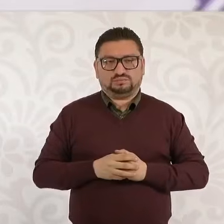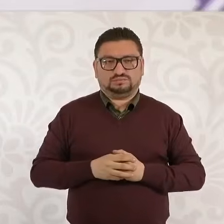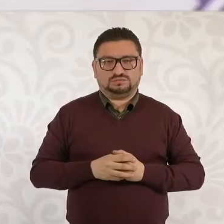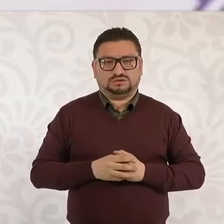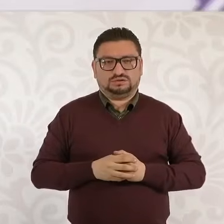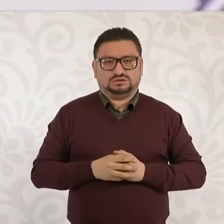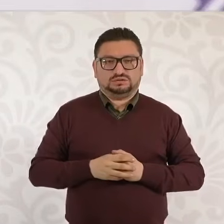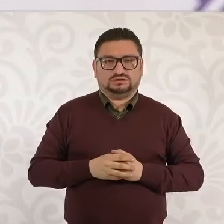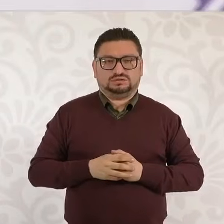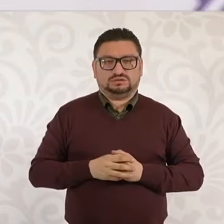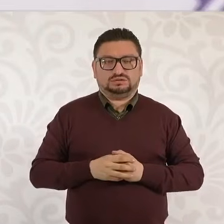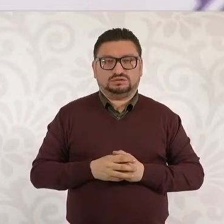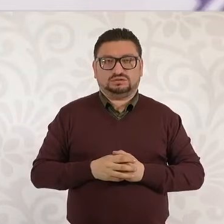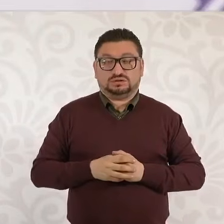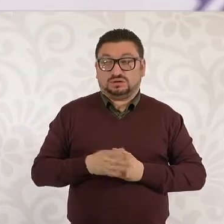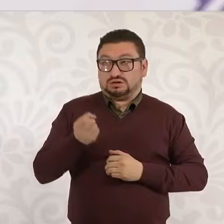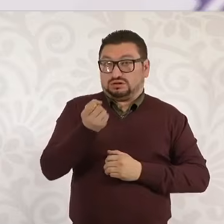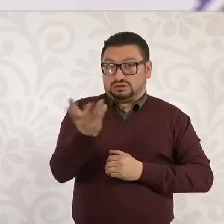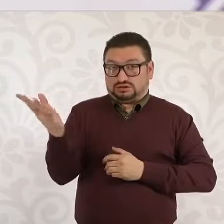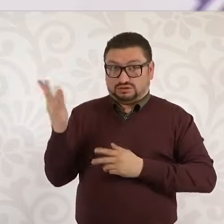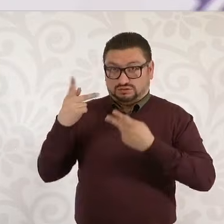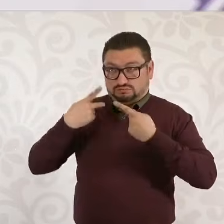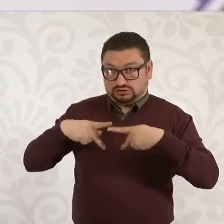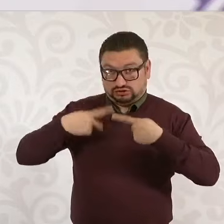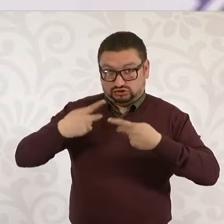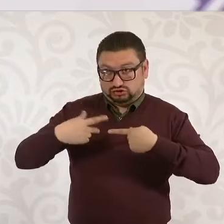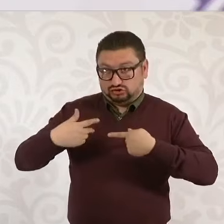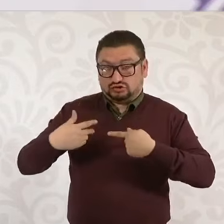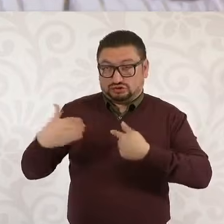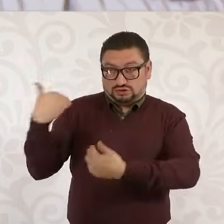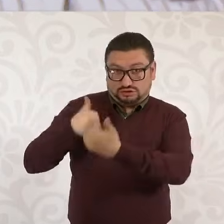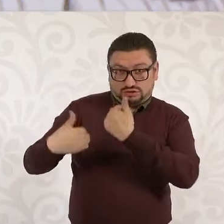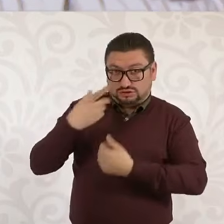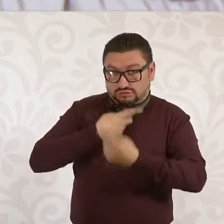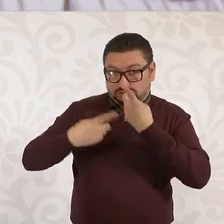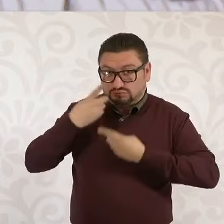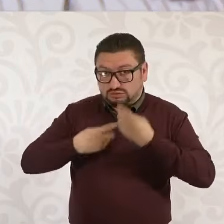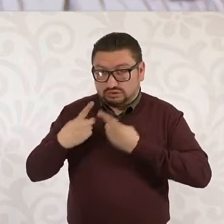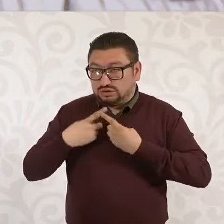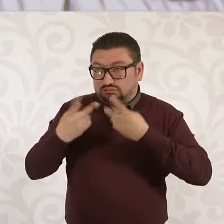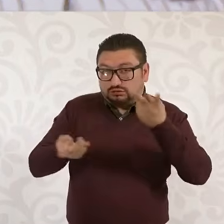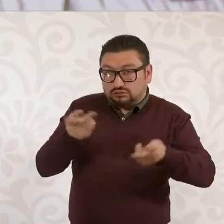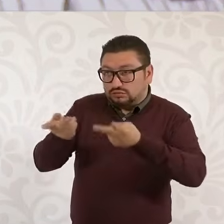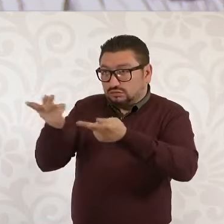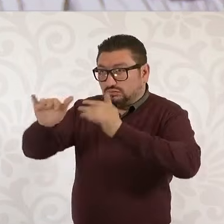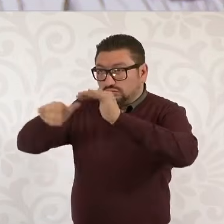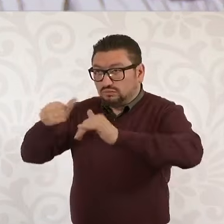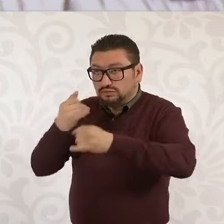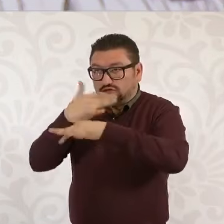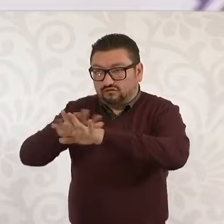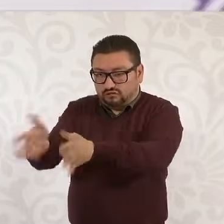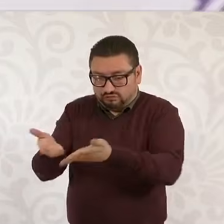que contenga lo que me pidió la gente y lo que vemos en las encuestas. Si no,